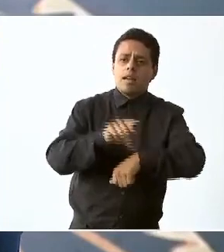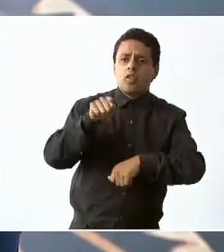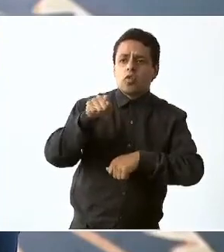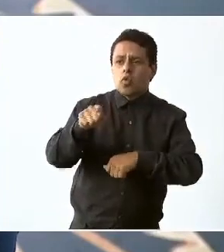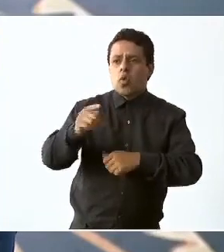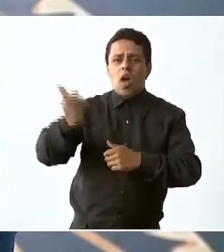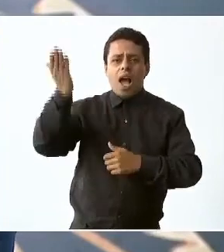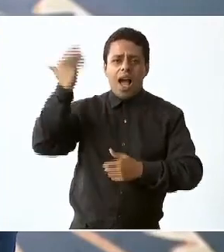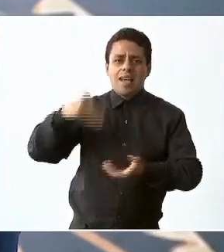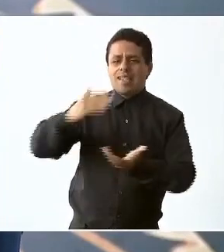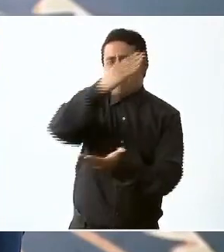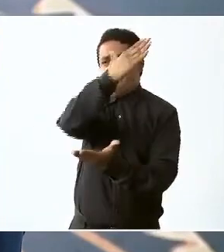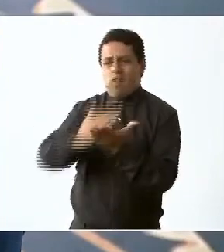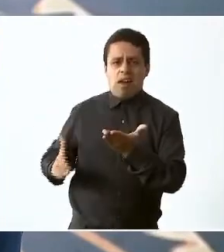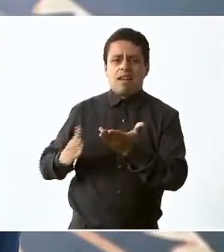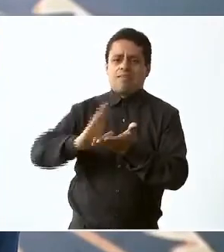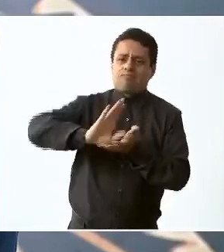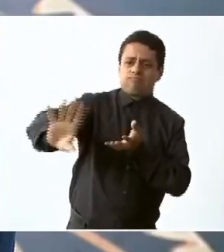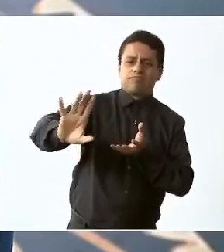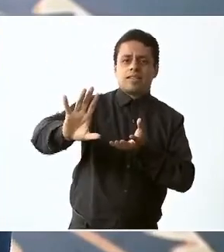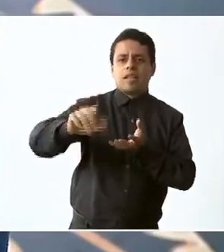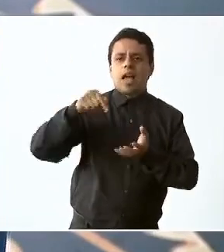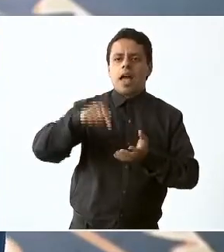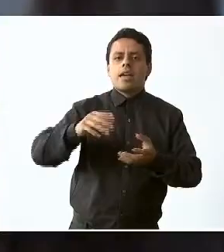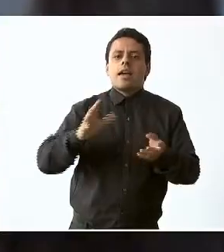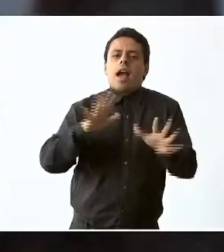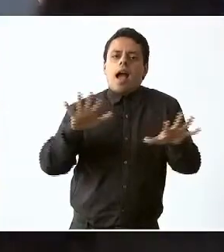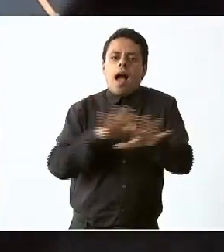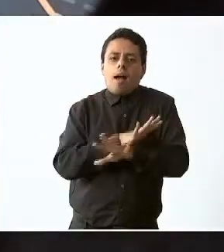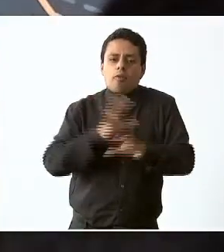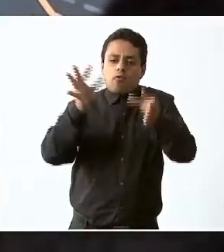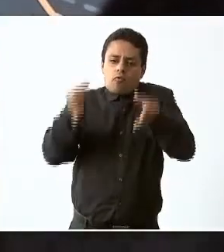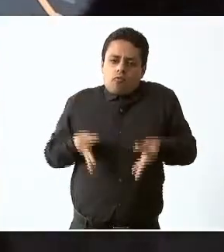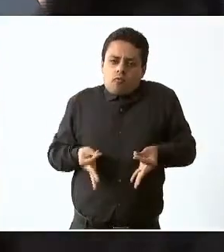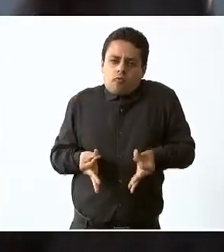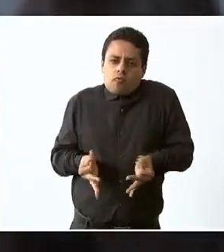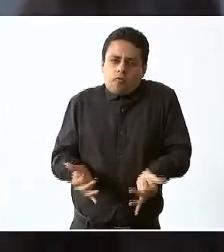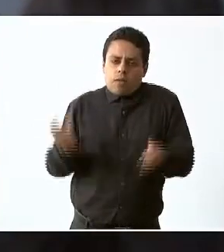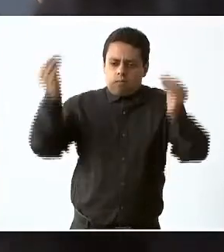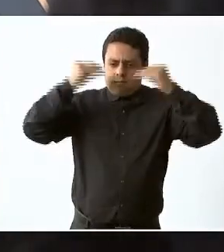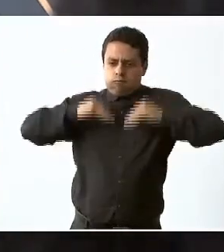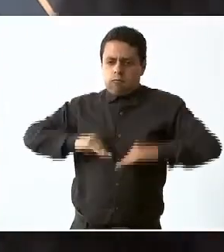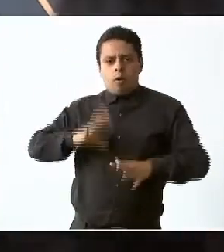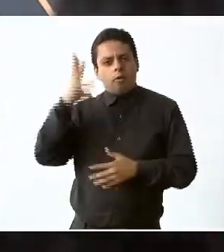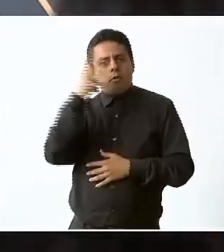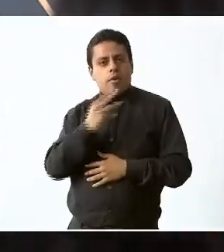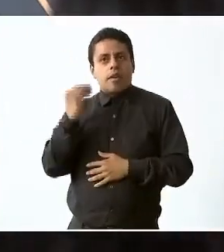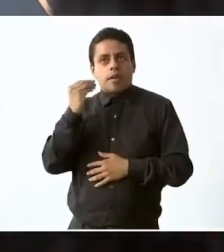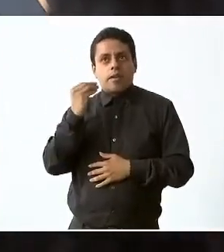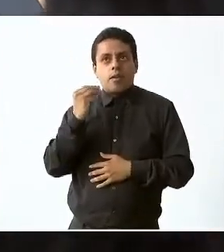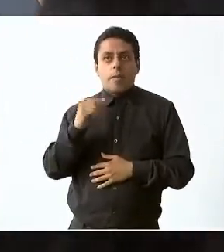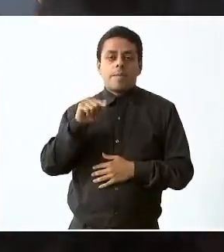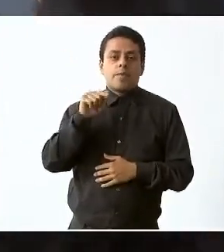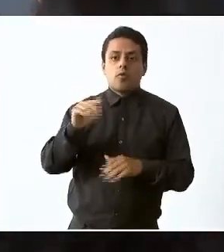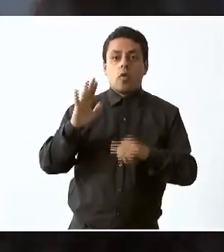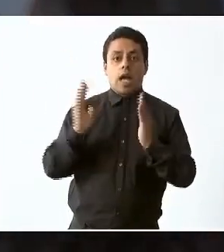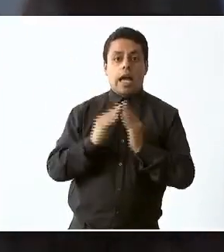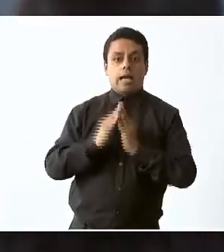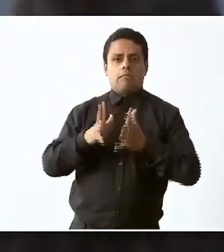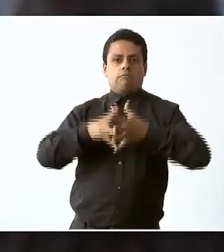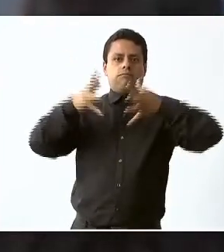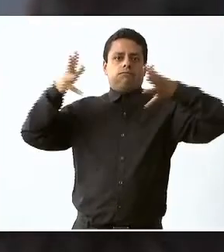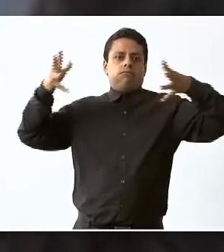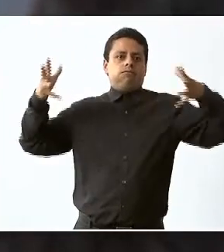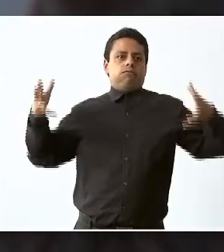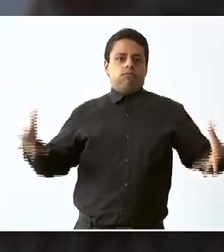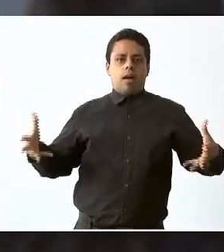de percal y de avalorio. Suave patria, tu casa todavía es tan grande que el tren va por la vía como